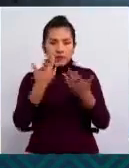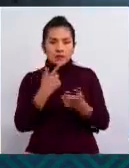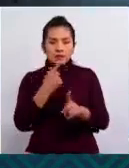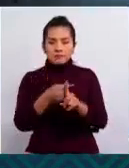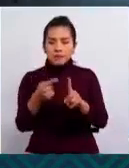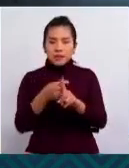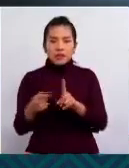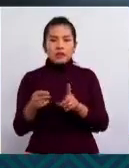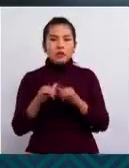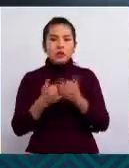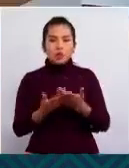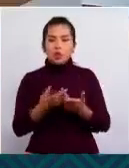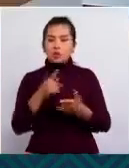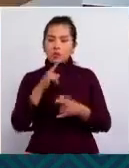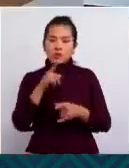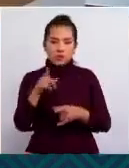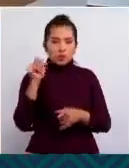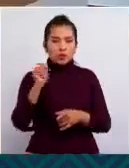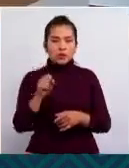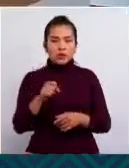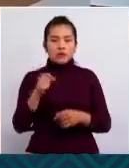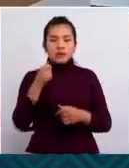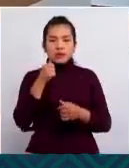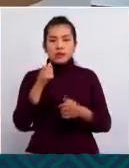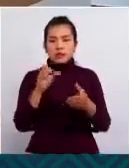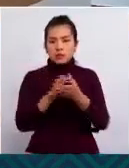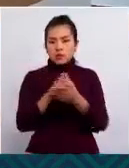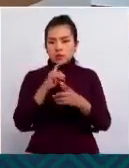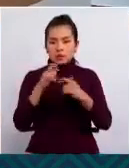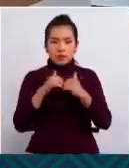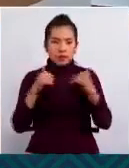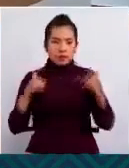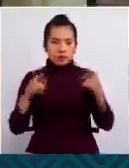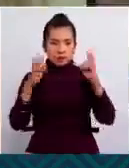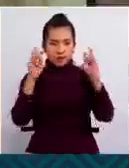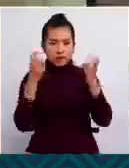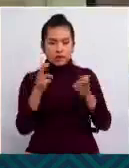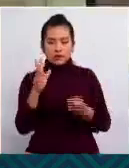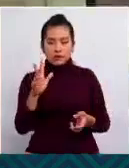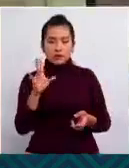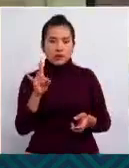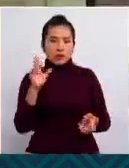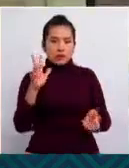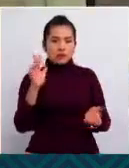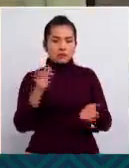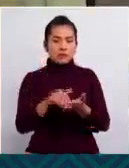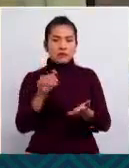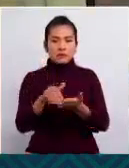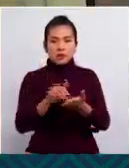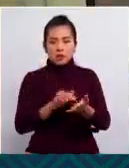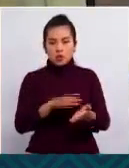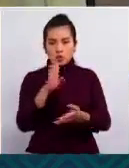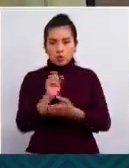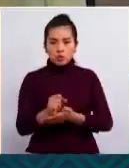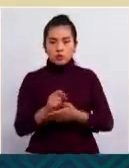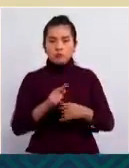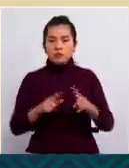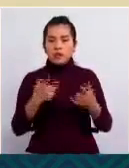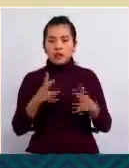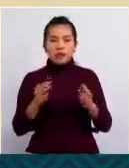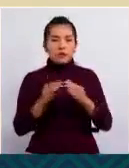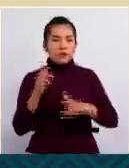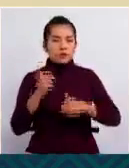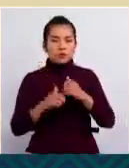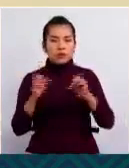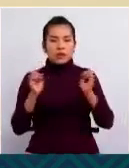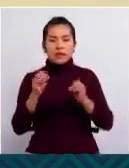que llegan al más de 2.873 millones de bolivianos y no representaron déficit alguno.